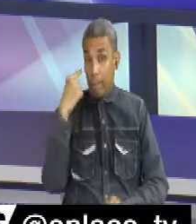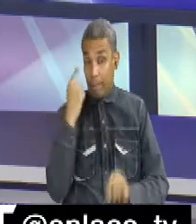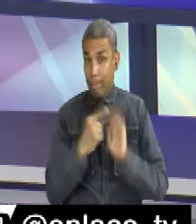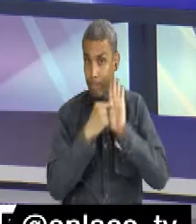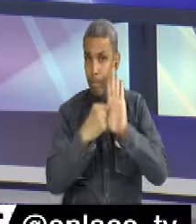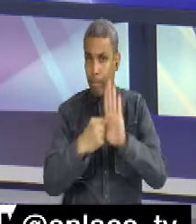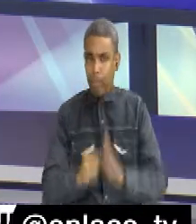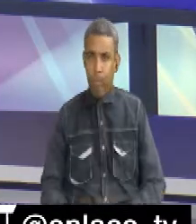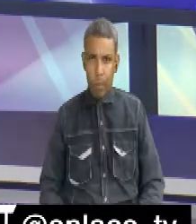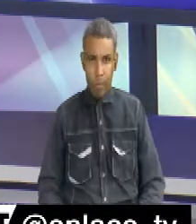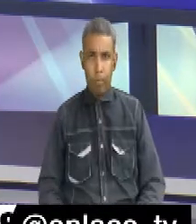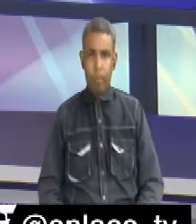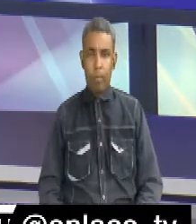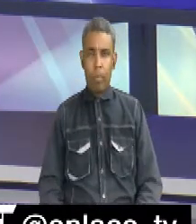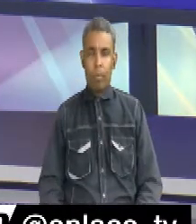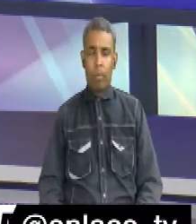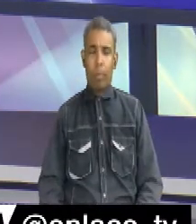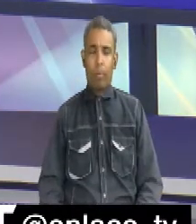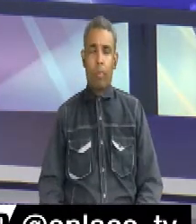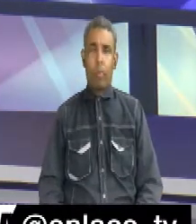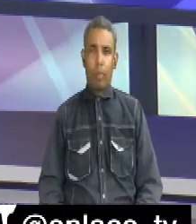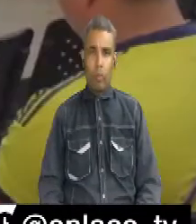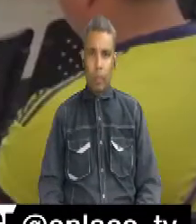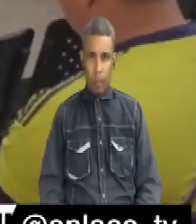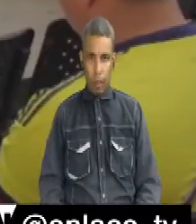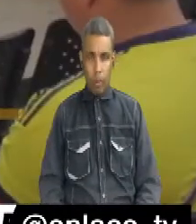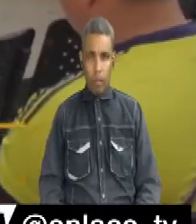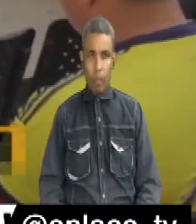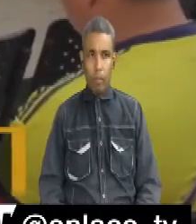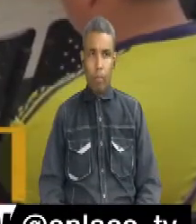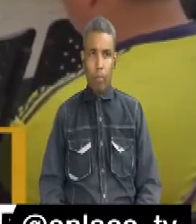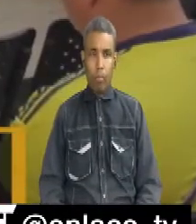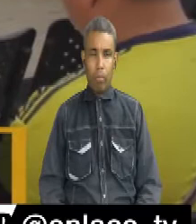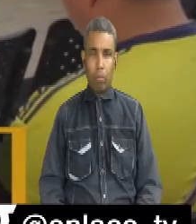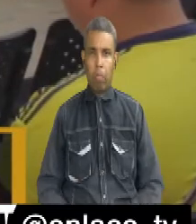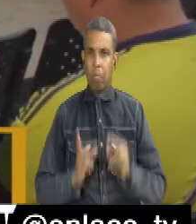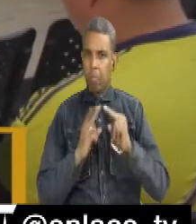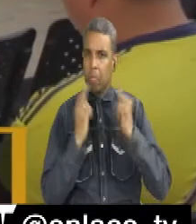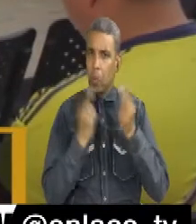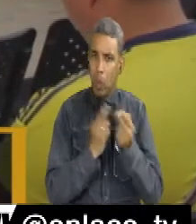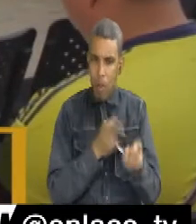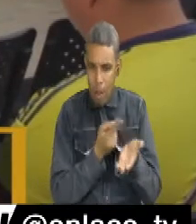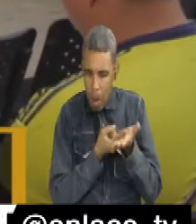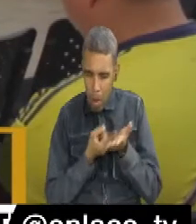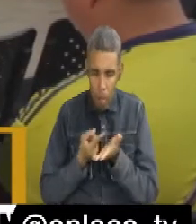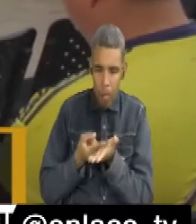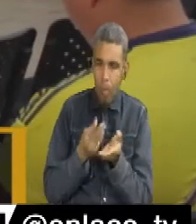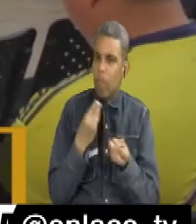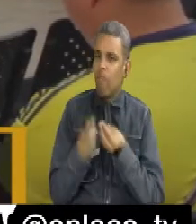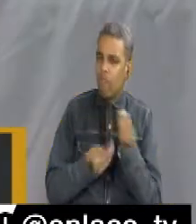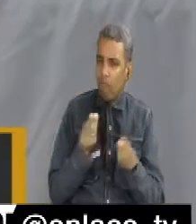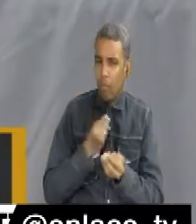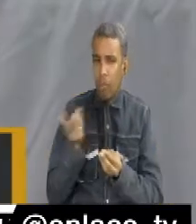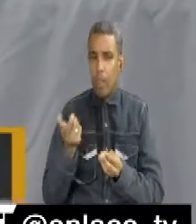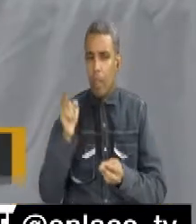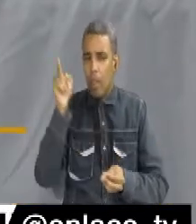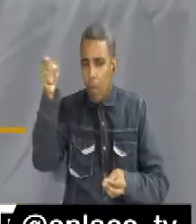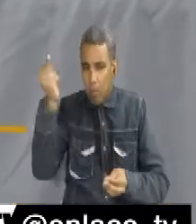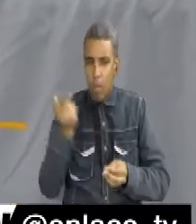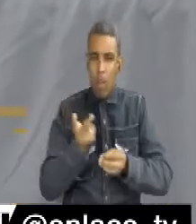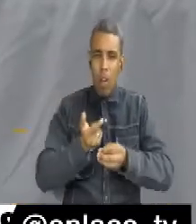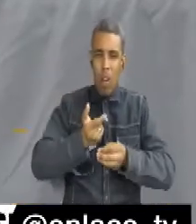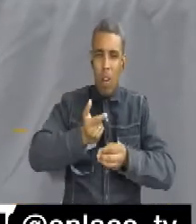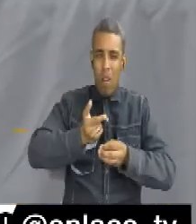establecidas en el decreto 230. Estas son algunas de las medidas que adoptaron las autoridades locales frente al